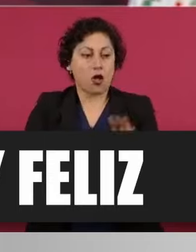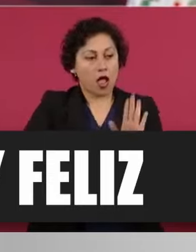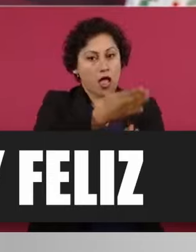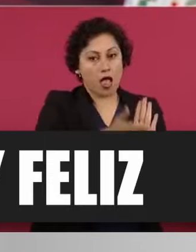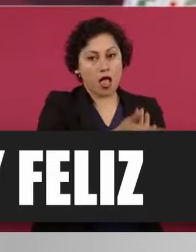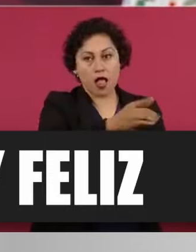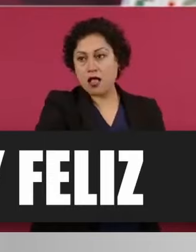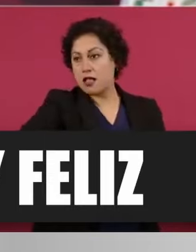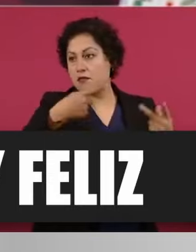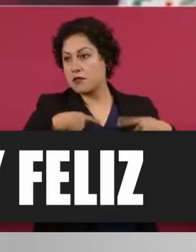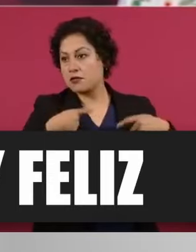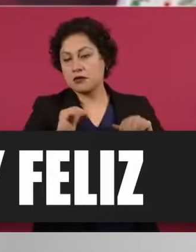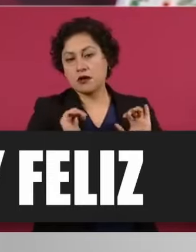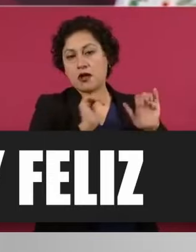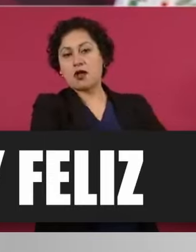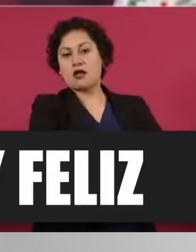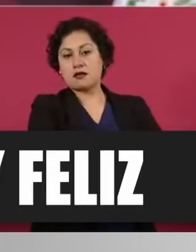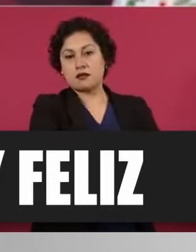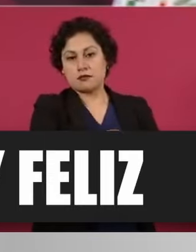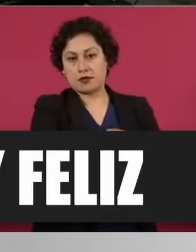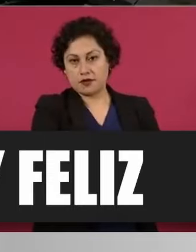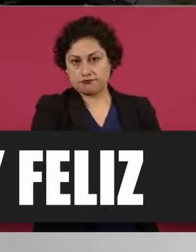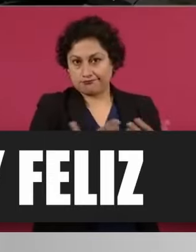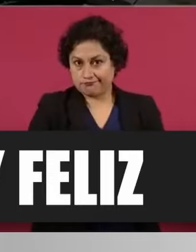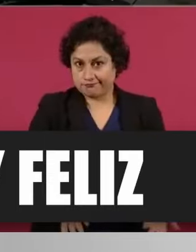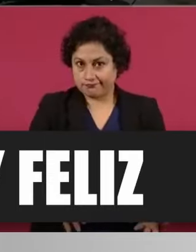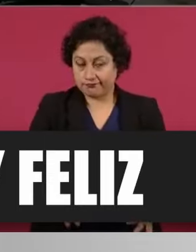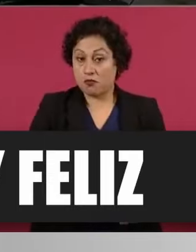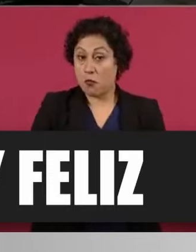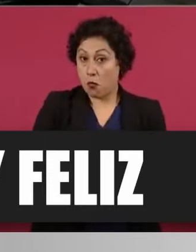Entonces, por eso es muy importante este plan. Bueno, ya